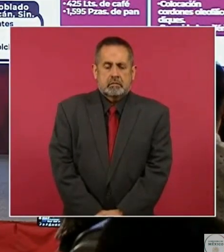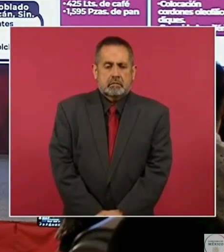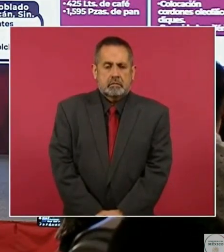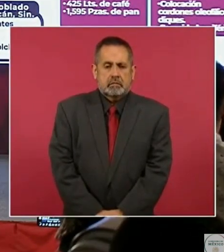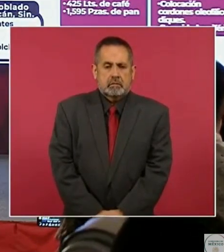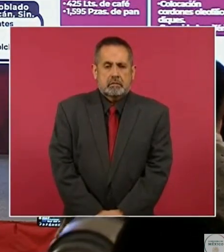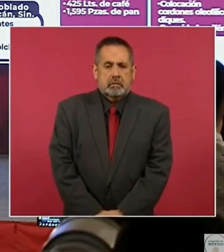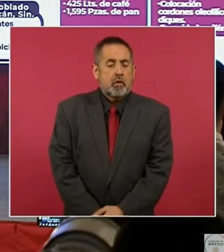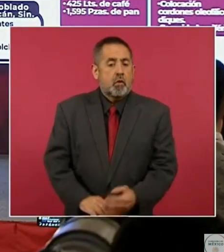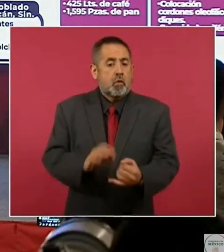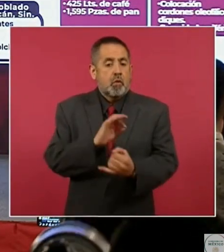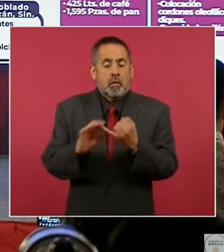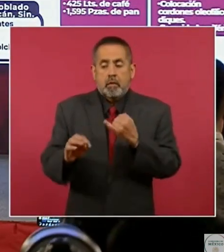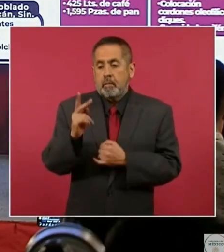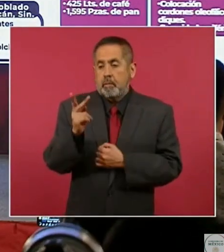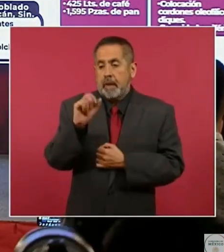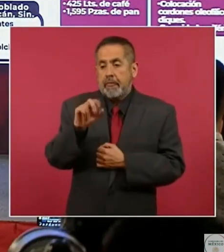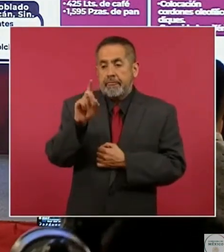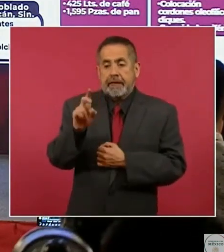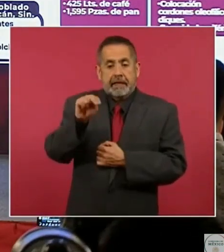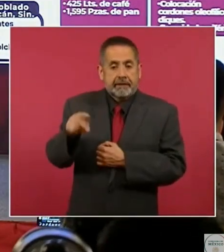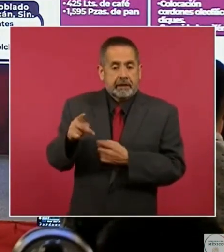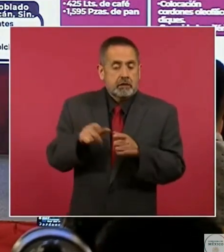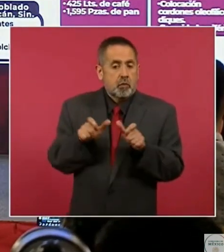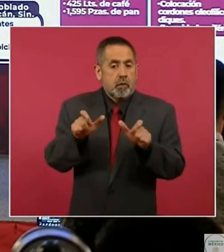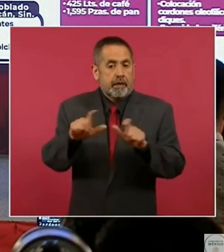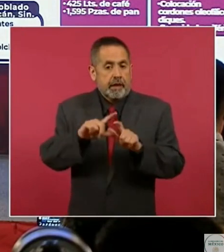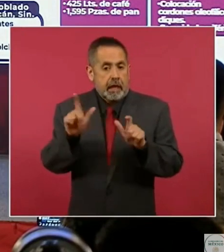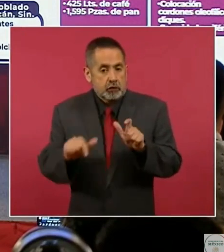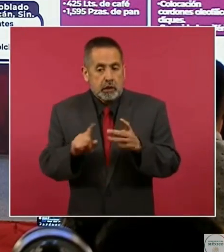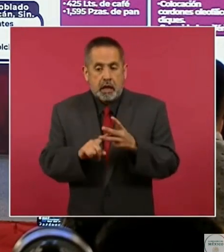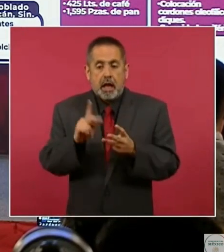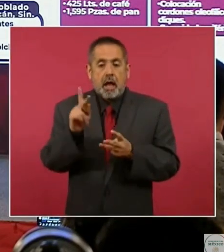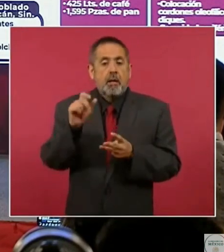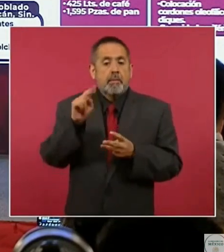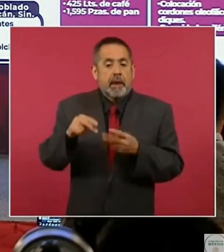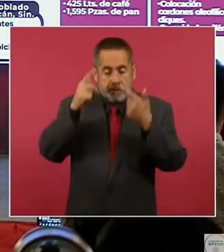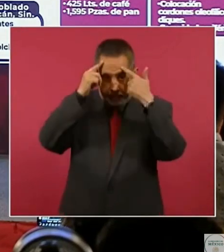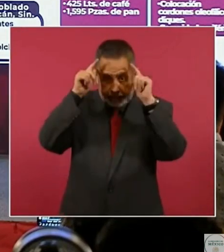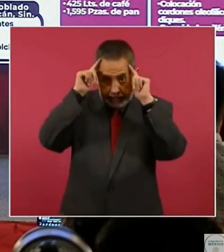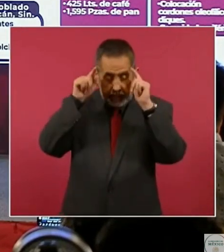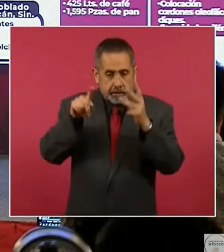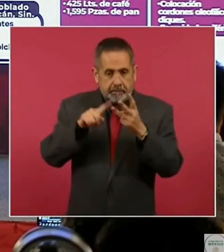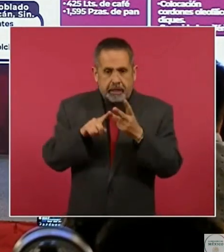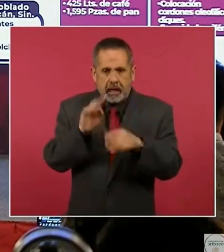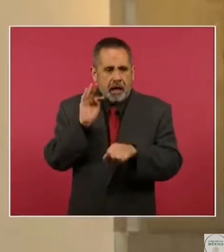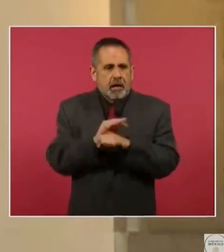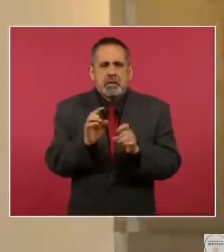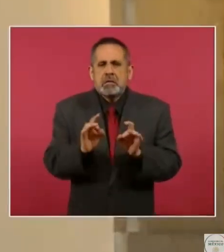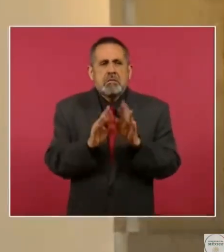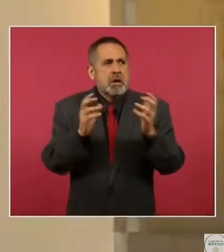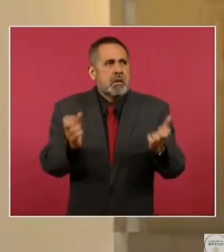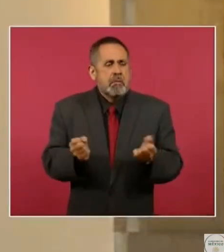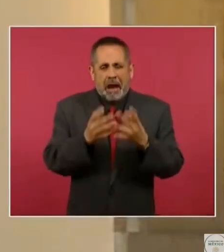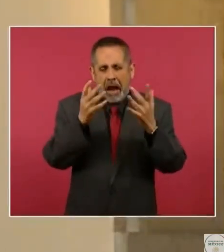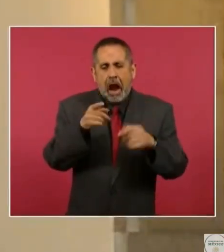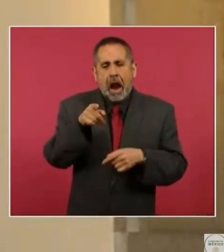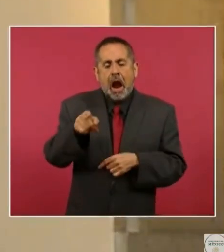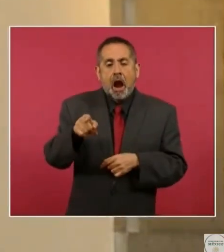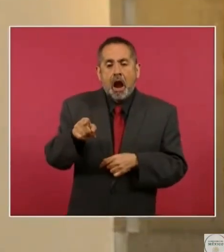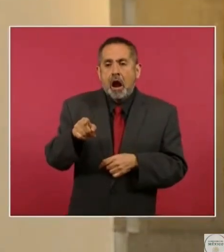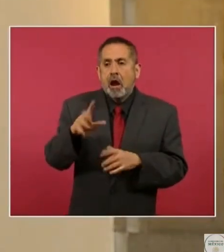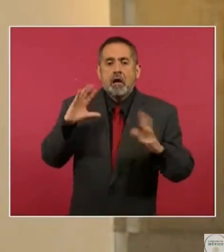Finalmente, en cuanto al plan DN3, plan de la Guardia Nacional y plan Marina para la atención a desastres, hubo en el